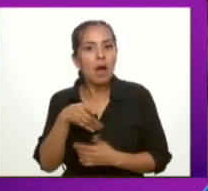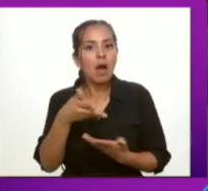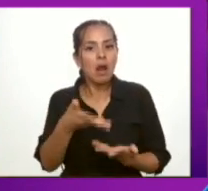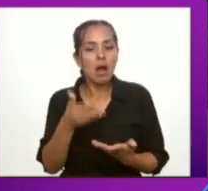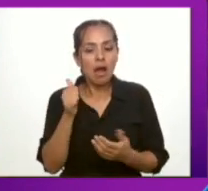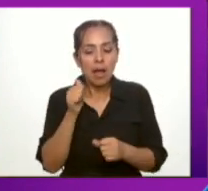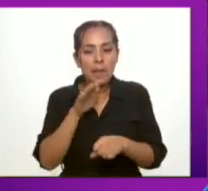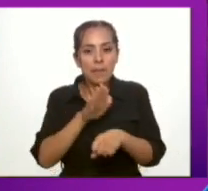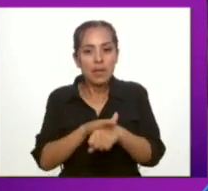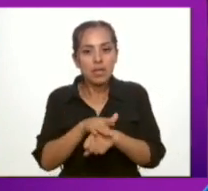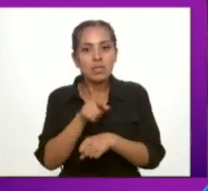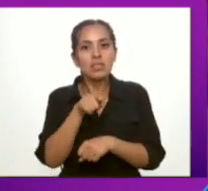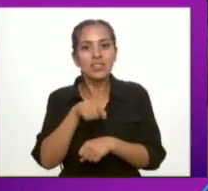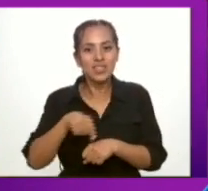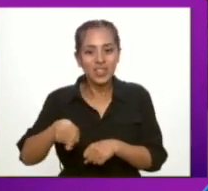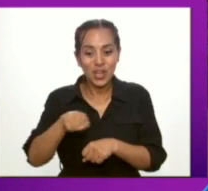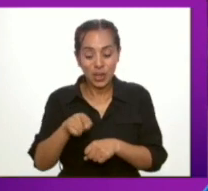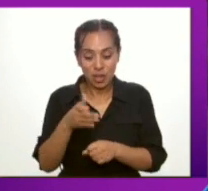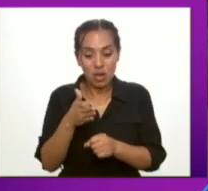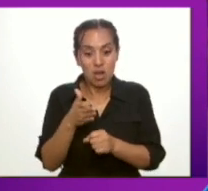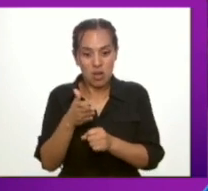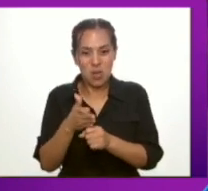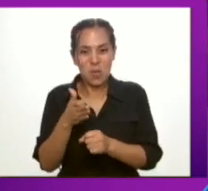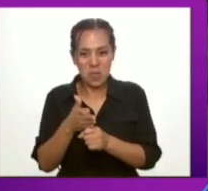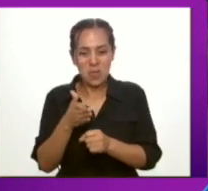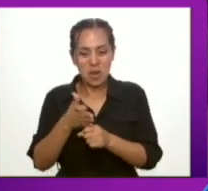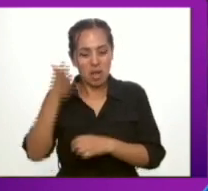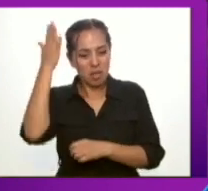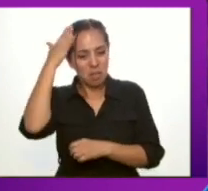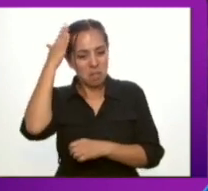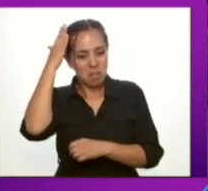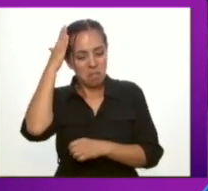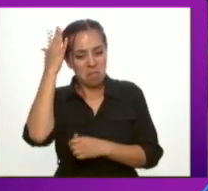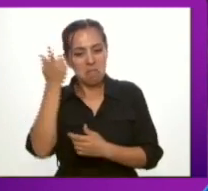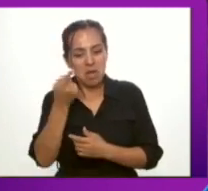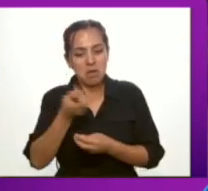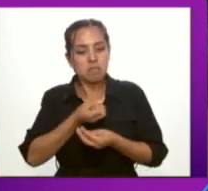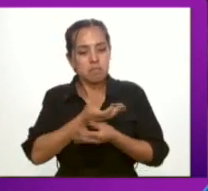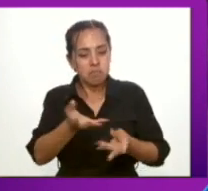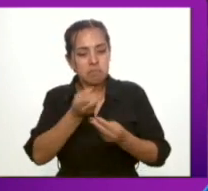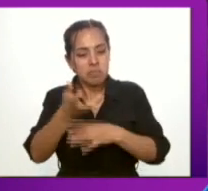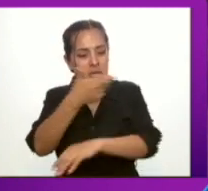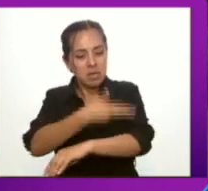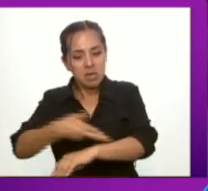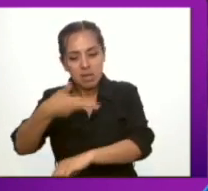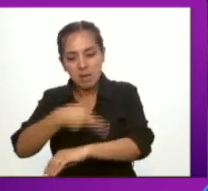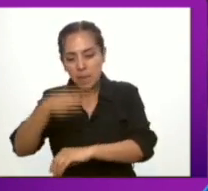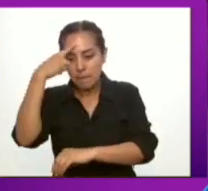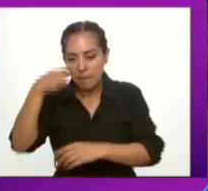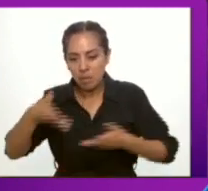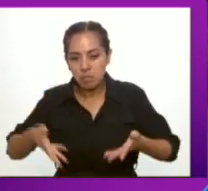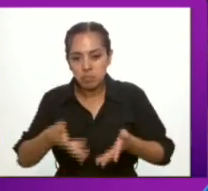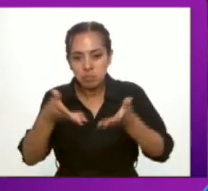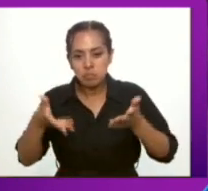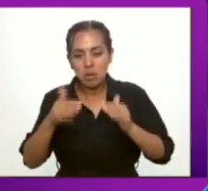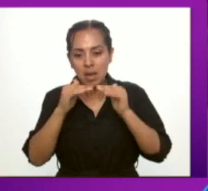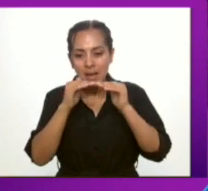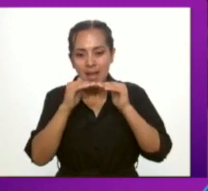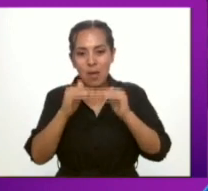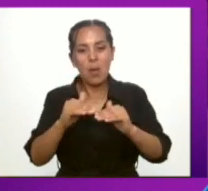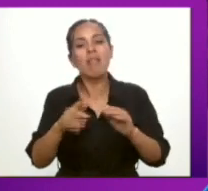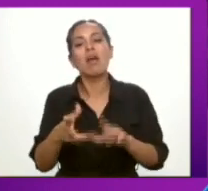administración del actual titular que está promoviendo las políticas dirigidas a impulsar la igualdad de